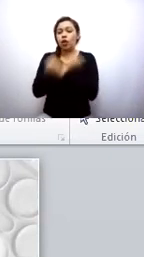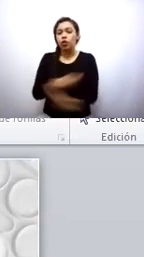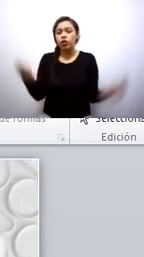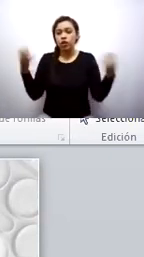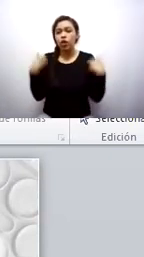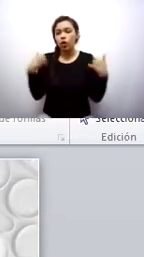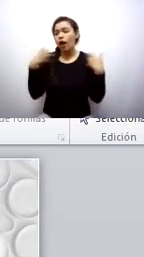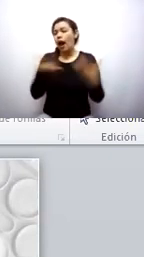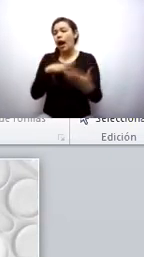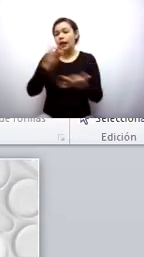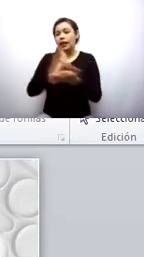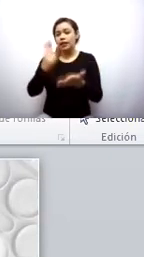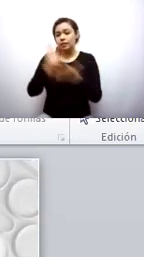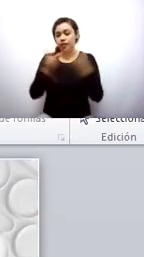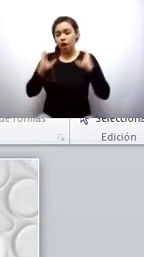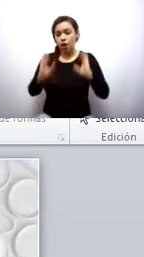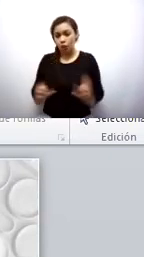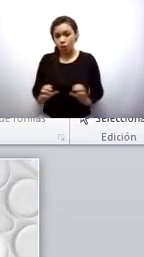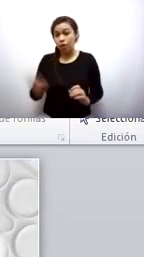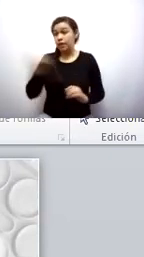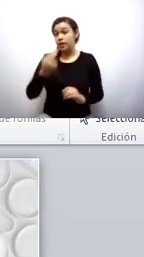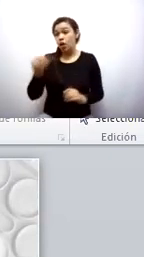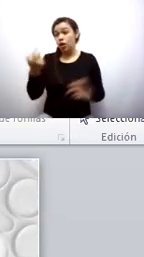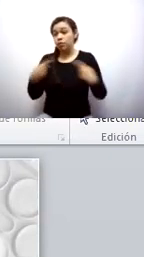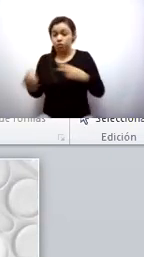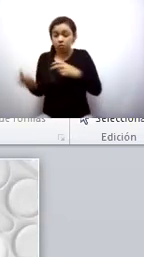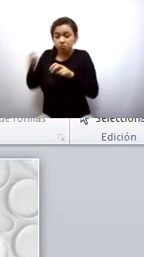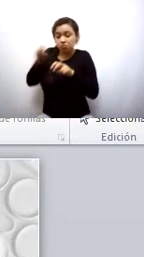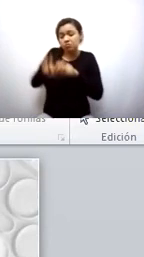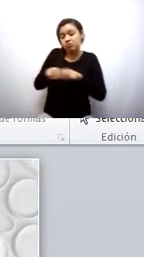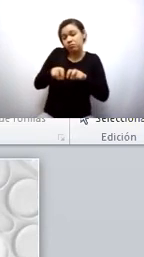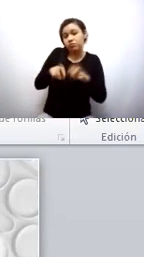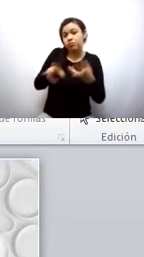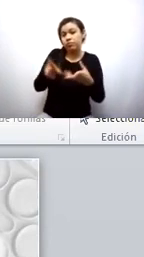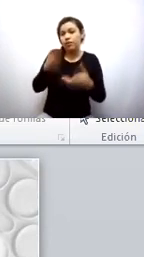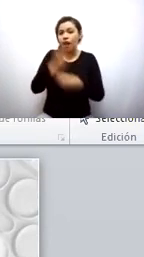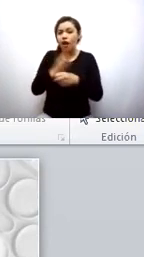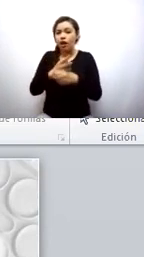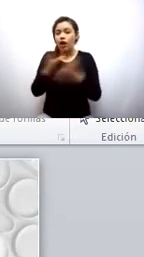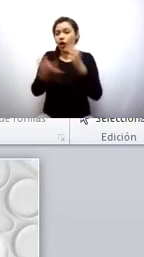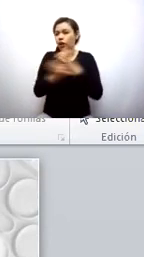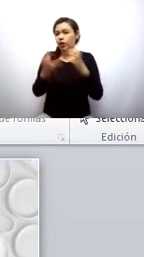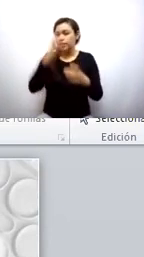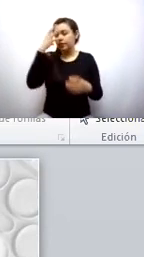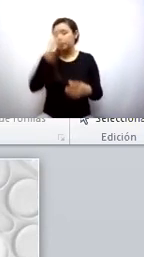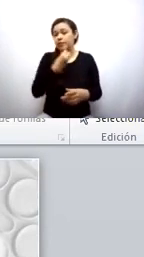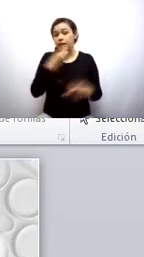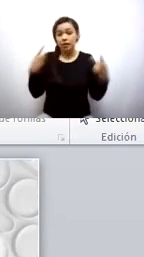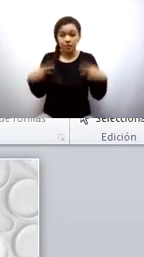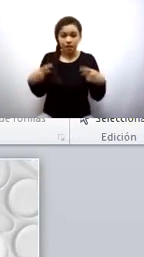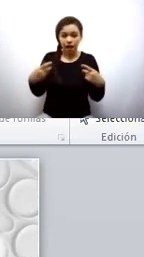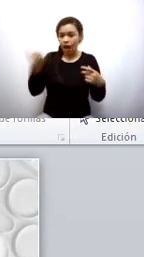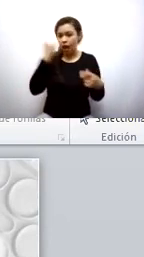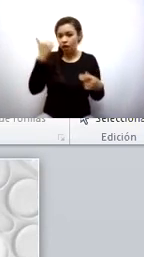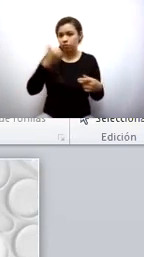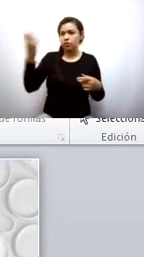apoyo de otra persona que pueda trabajar con ellos. Pero en esto han pasado cosas maravillosas, ¿no? alumnos que terminan, que inician universidad,